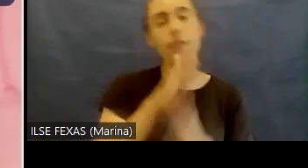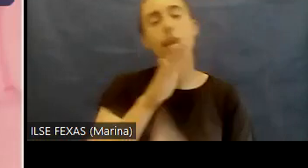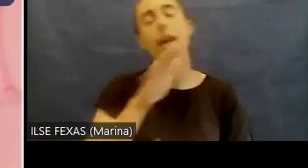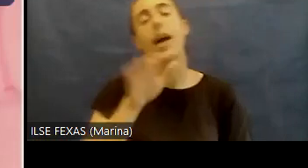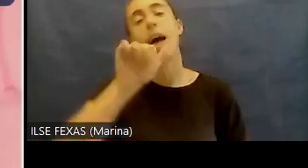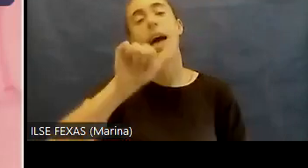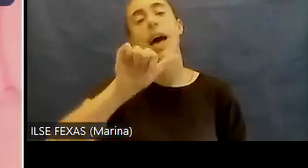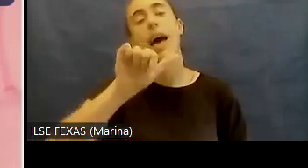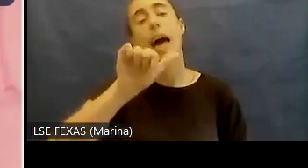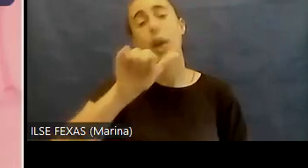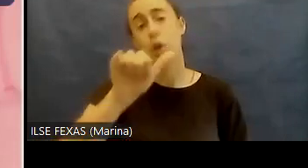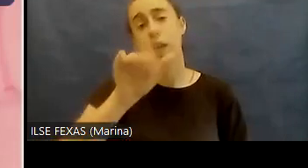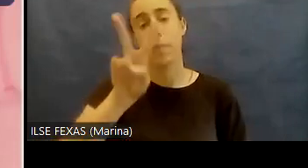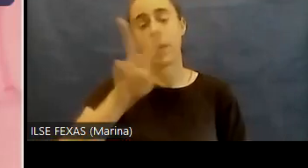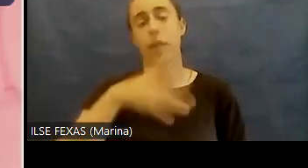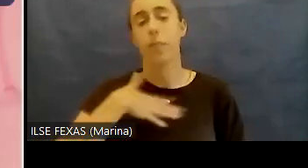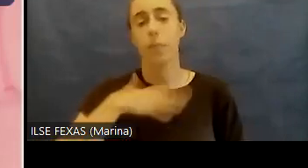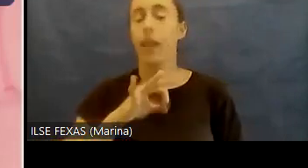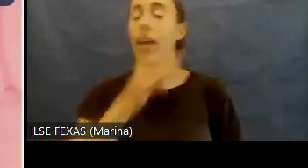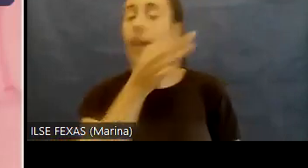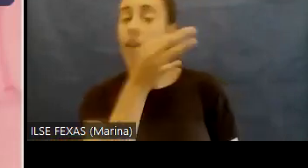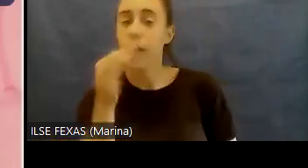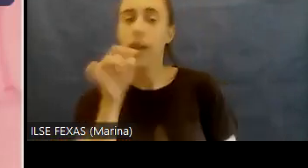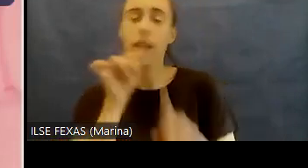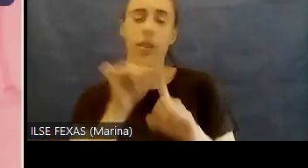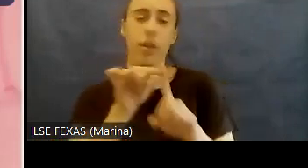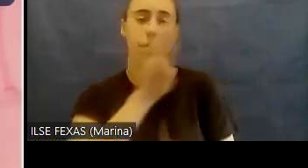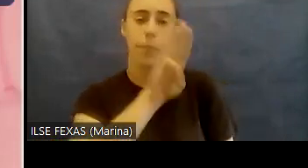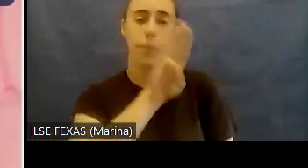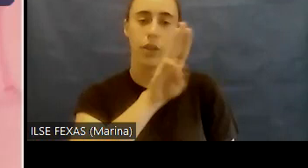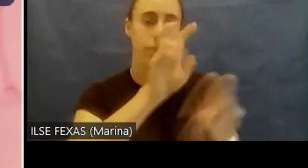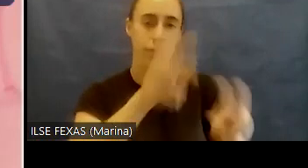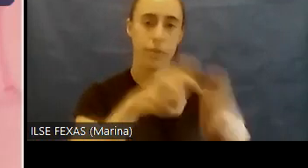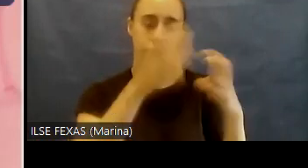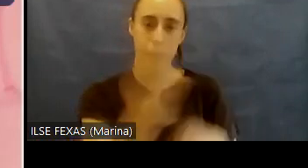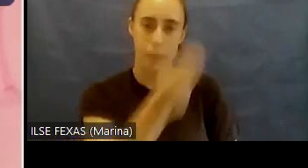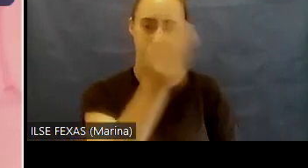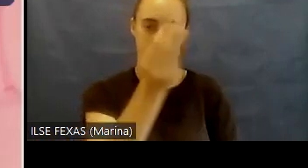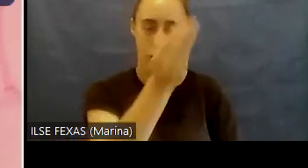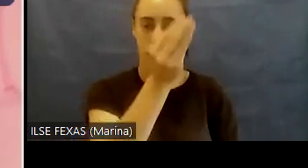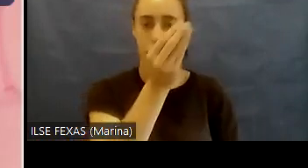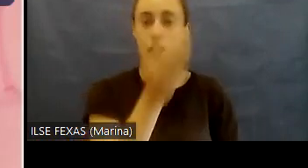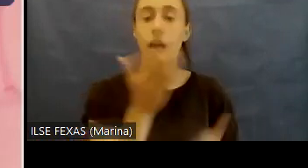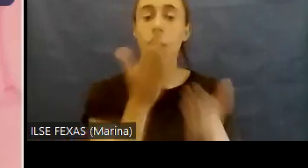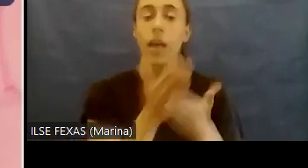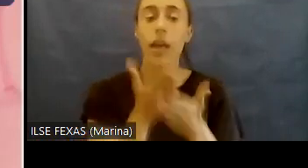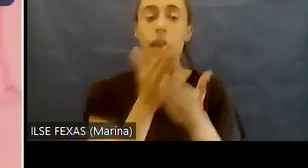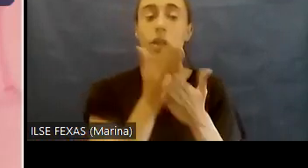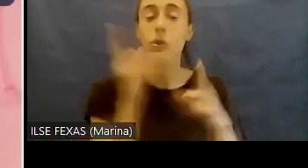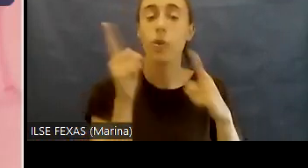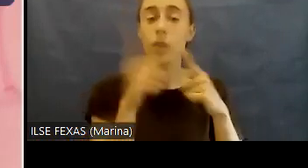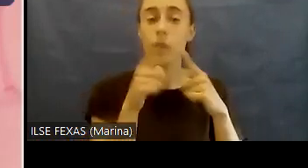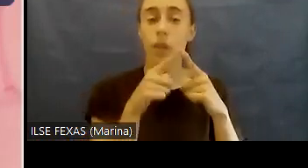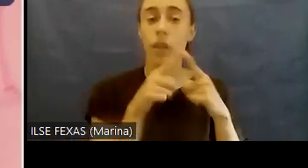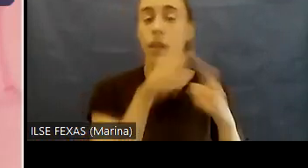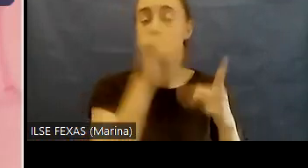puede ser eficaz después a la hora de regenerar esa periodontitis. Y así se realizó en el primer estudio que veis. El